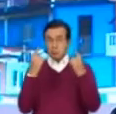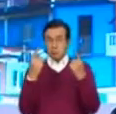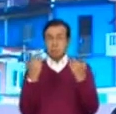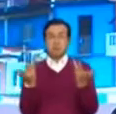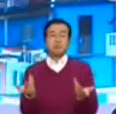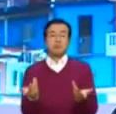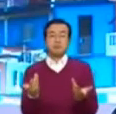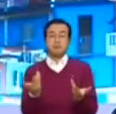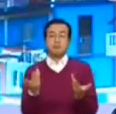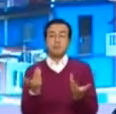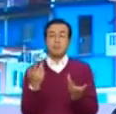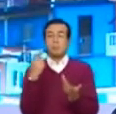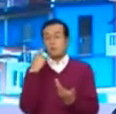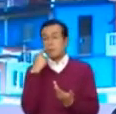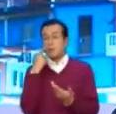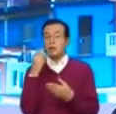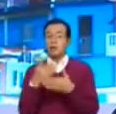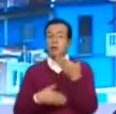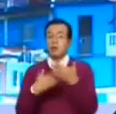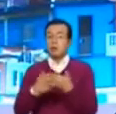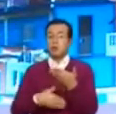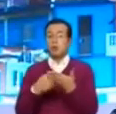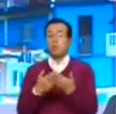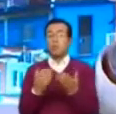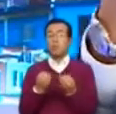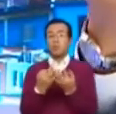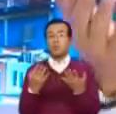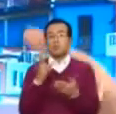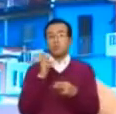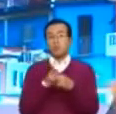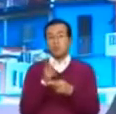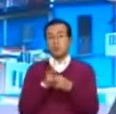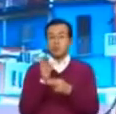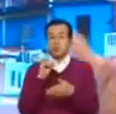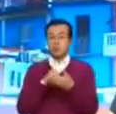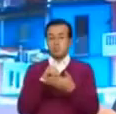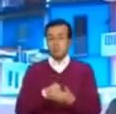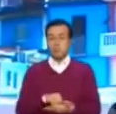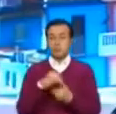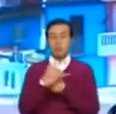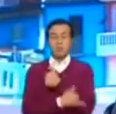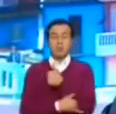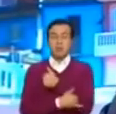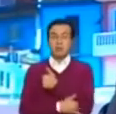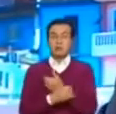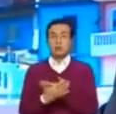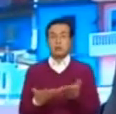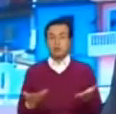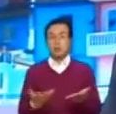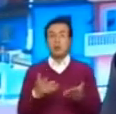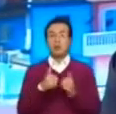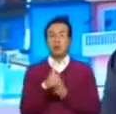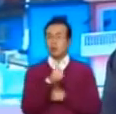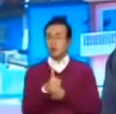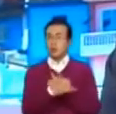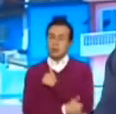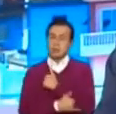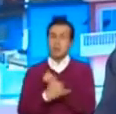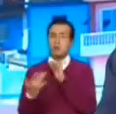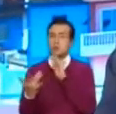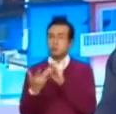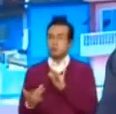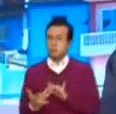tiene el Consorcio de Periodistas Independientes, poner los nombres, los países de origen, y aparece cada país y los